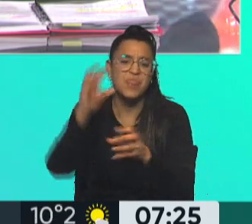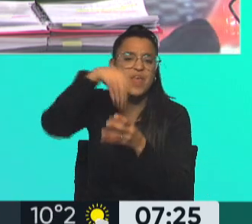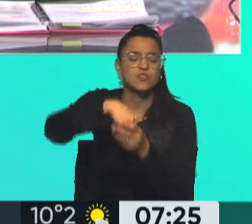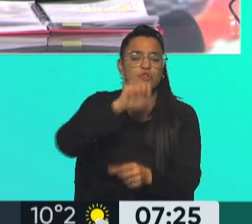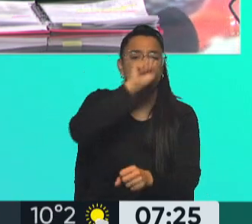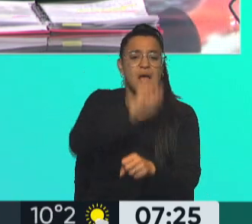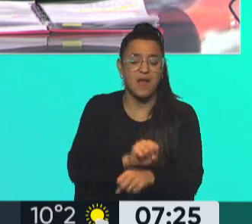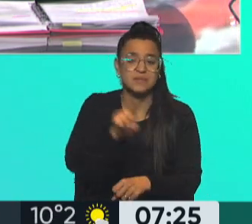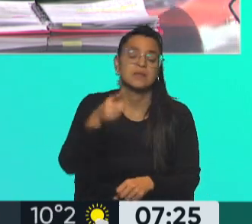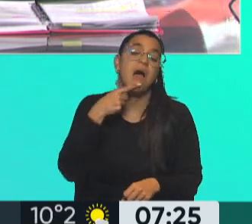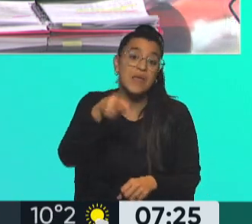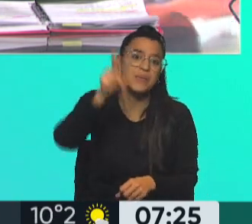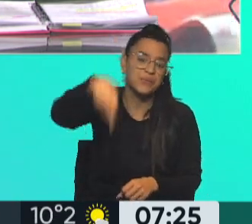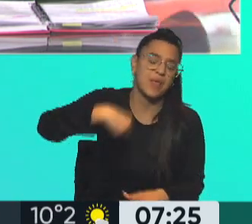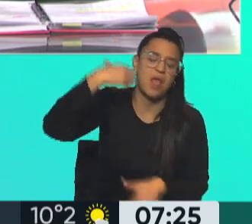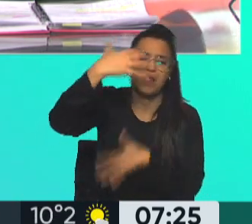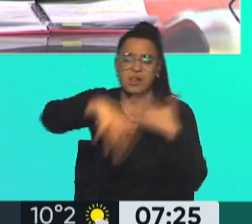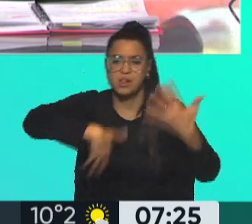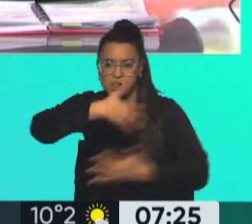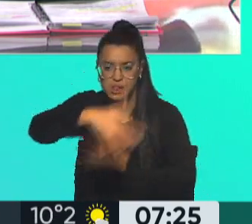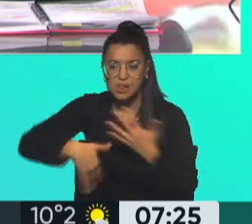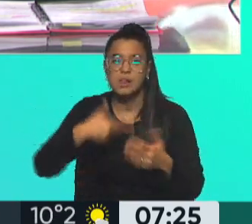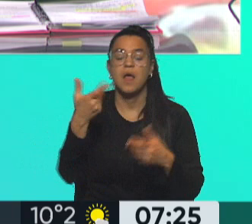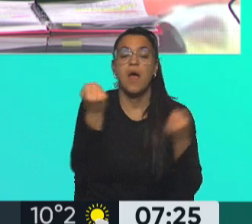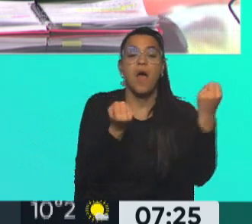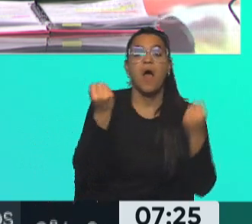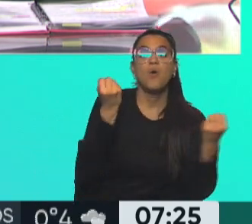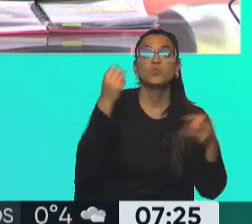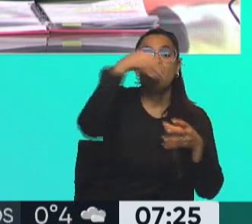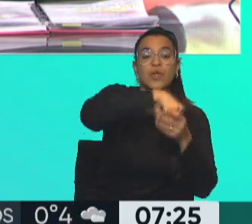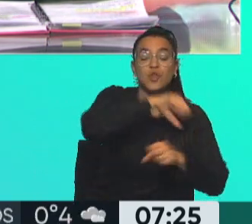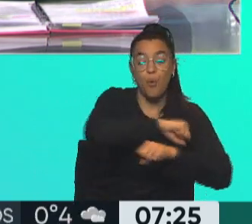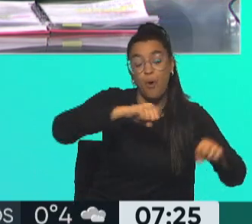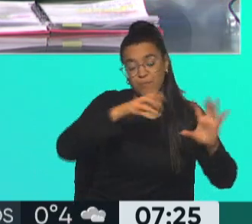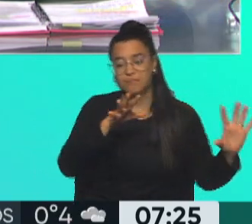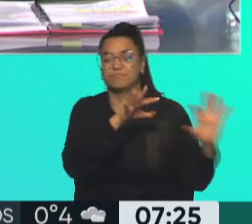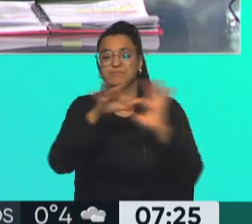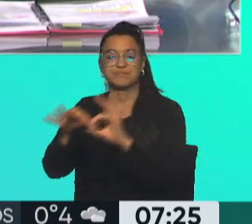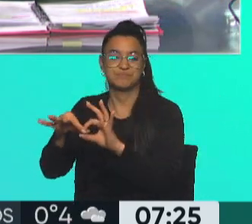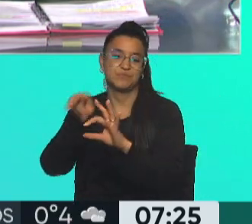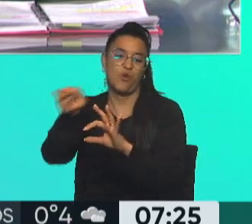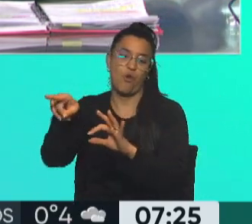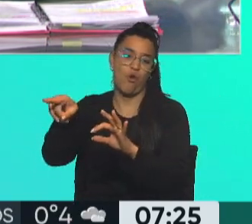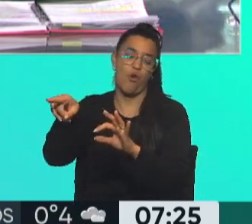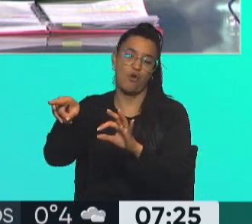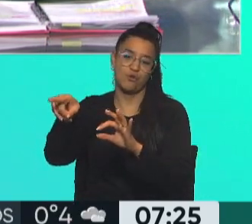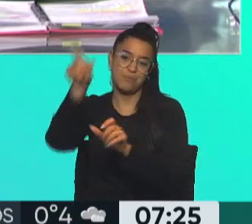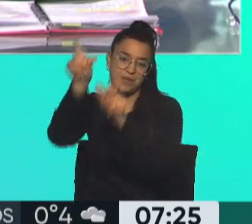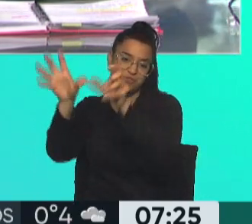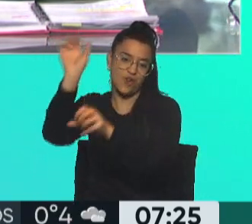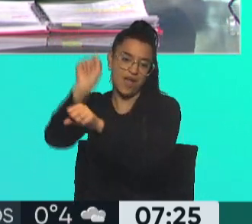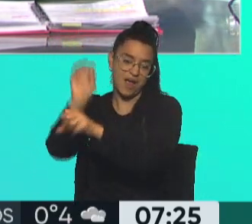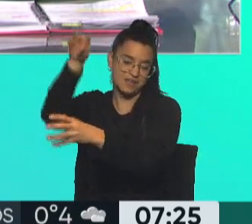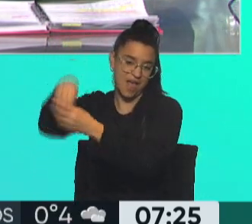que provocaron los motines y que se dice que los coches bomba están justamente relacionados con